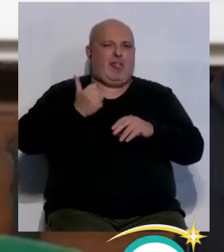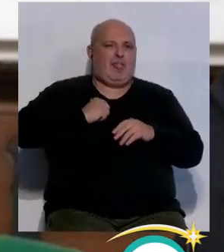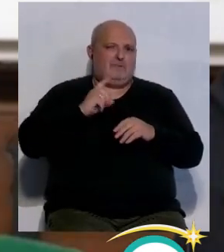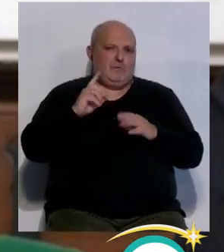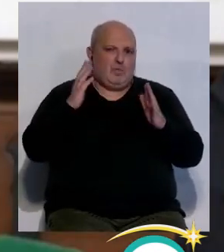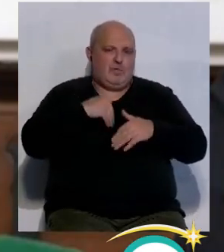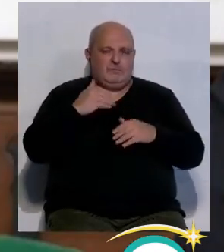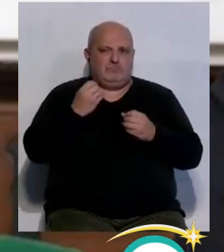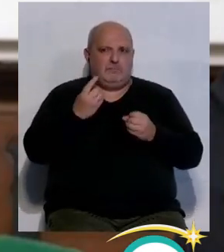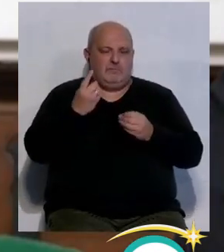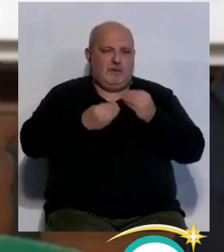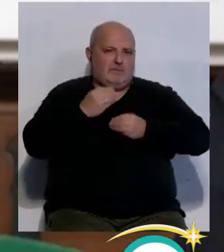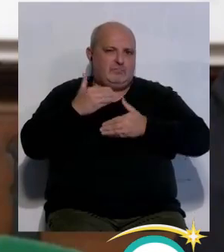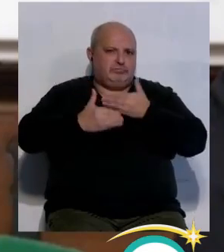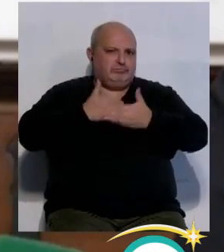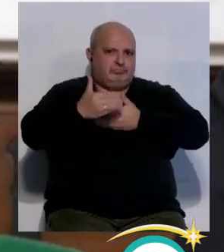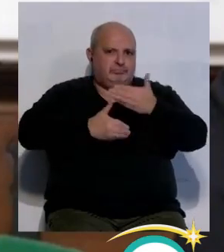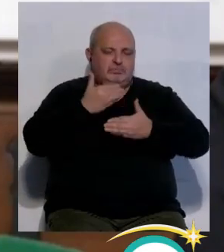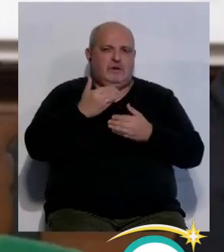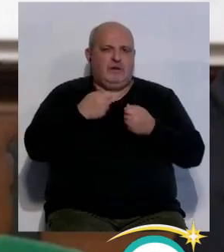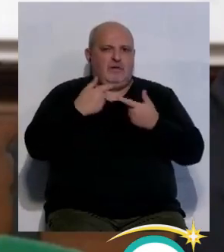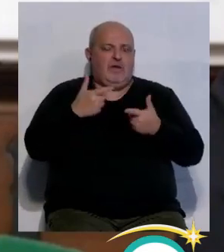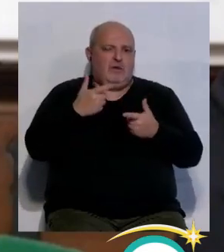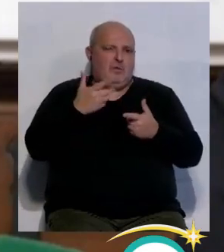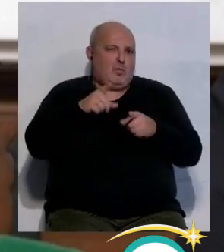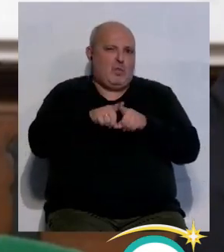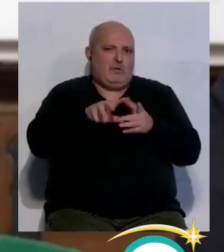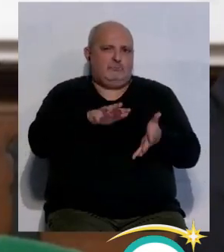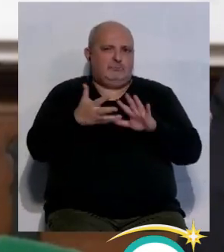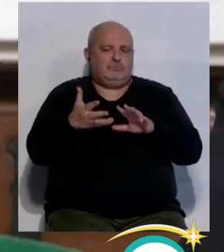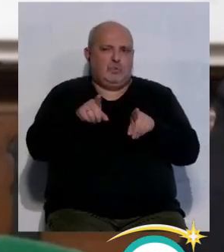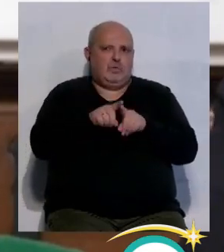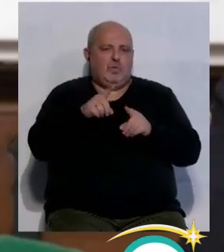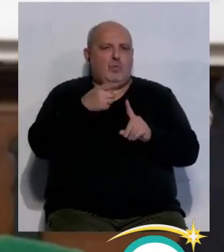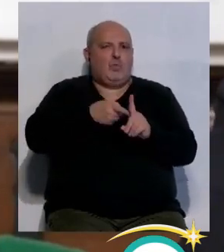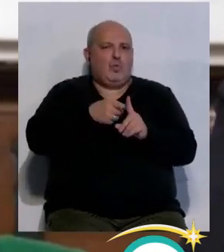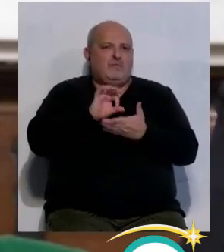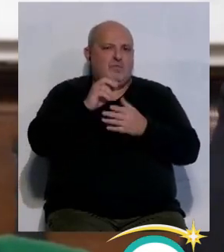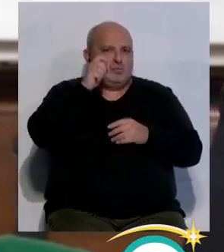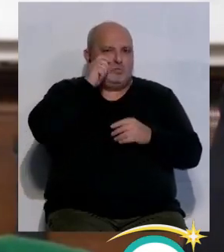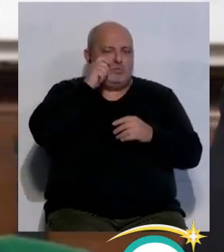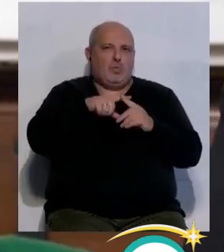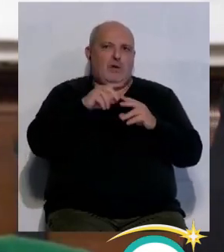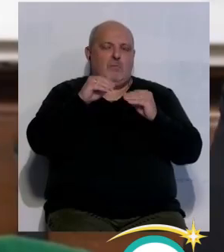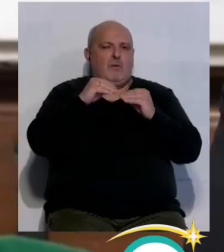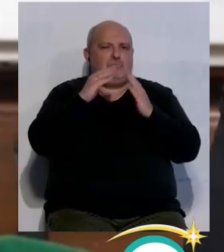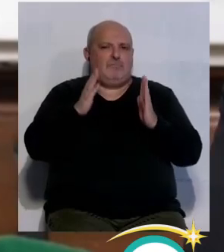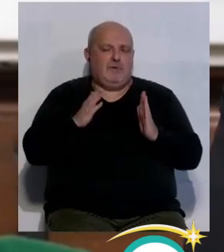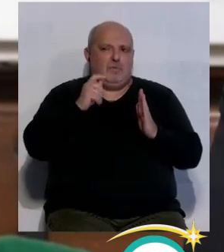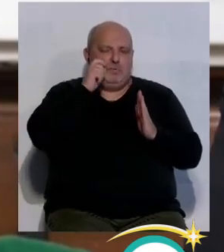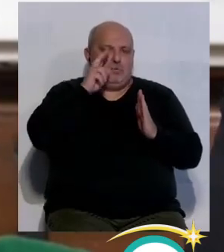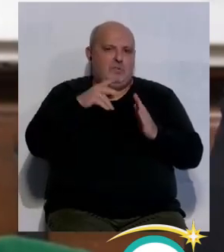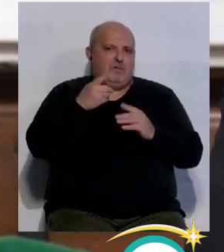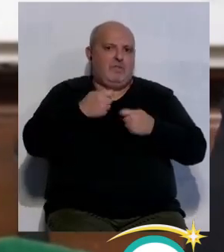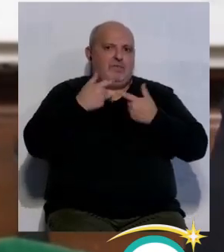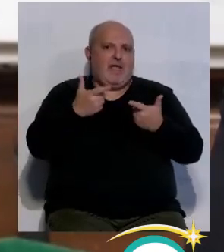actividad, sino que flore esa actividad y tribute como cualquiera, pero siempre como un servicio turístico. No es un establecimiento turístico que